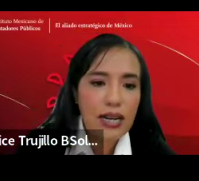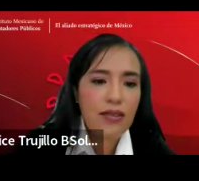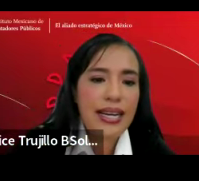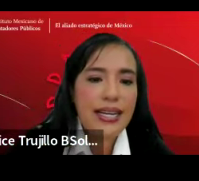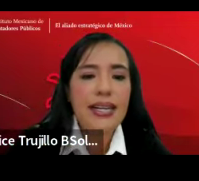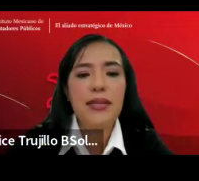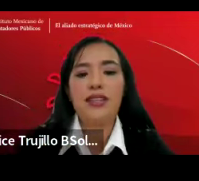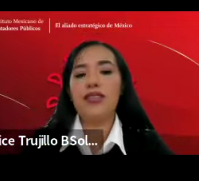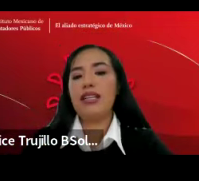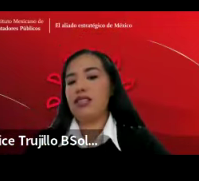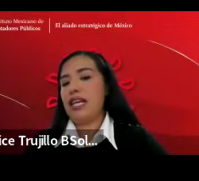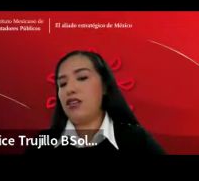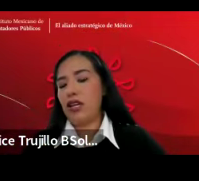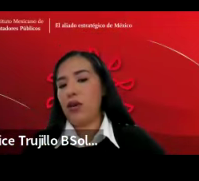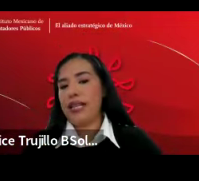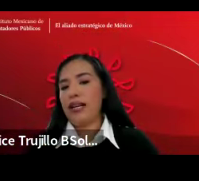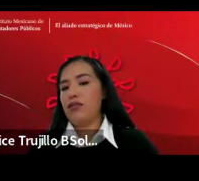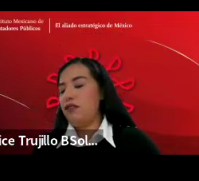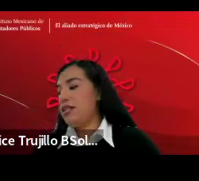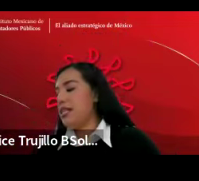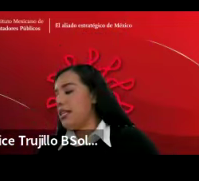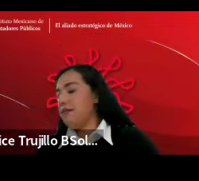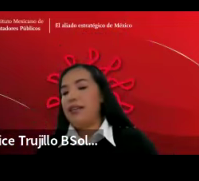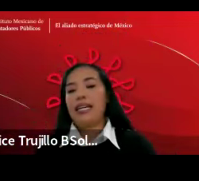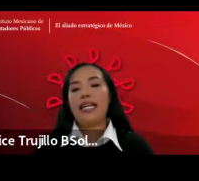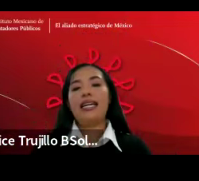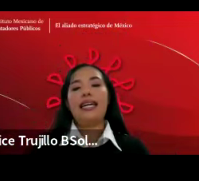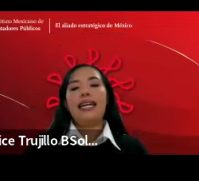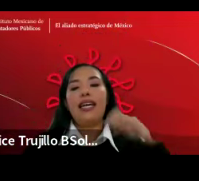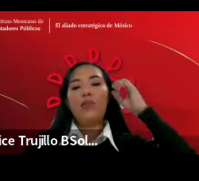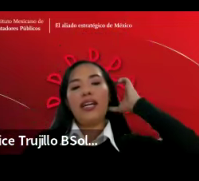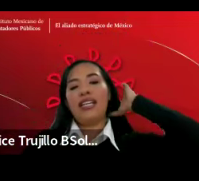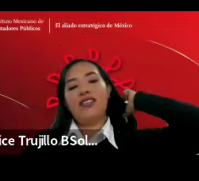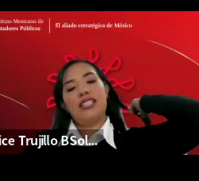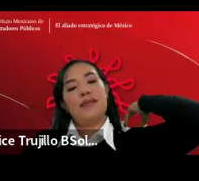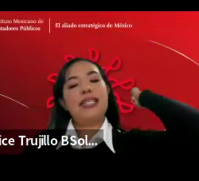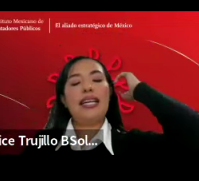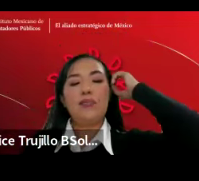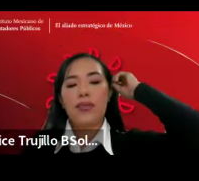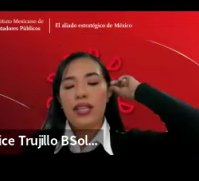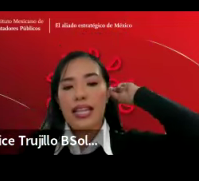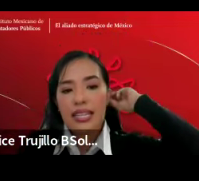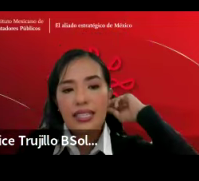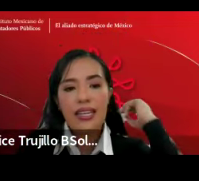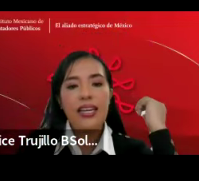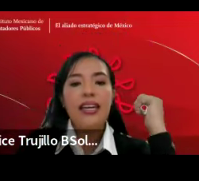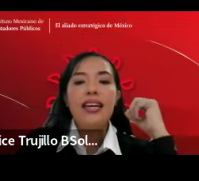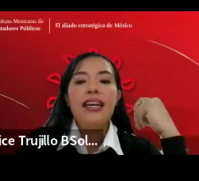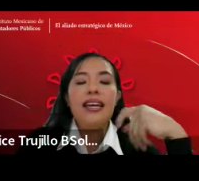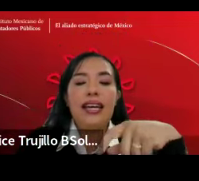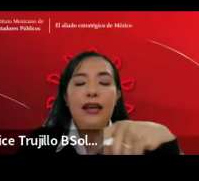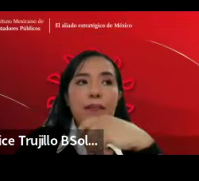quedamos en el manual, ¿ok? Revisión de los estados de cuenta con el fin de identificar qué operaciones deben ser